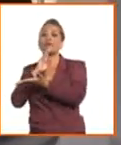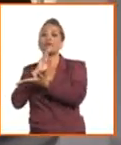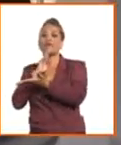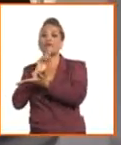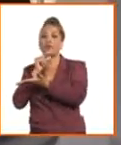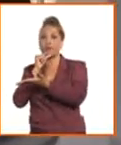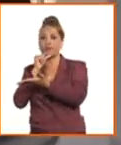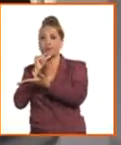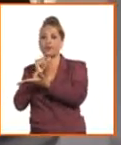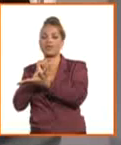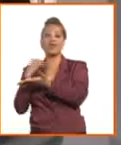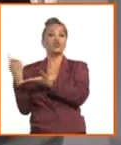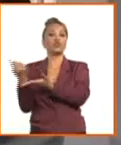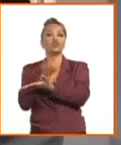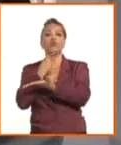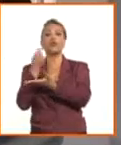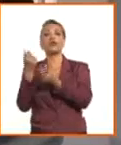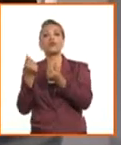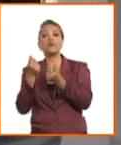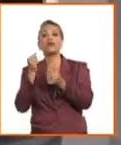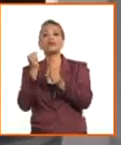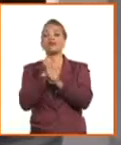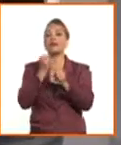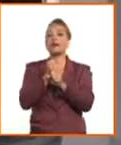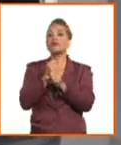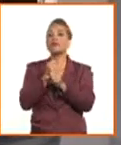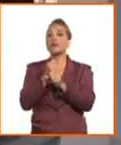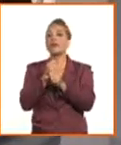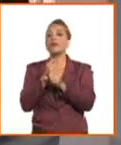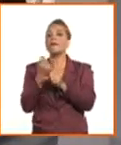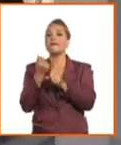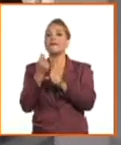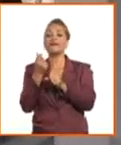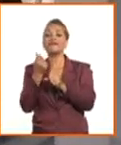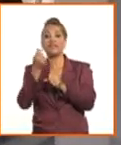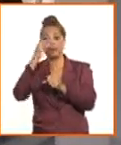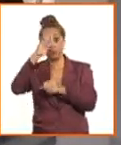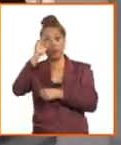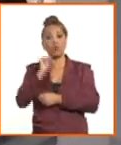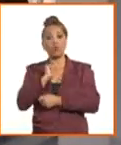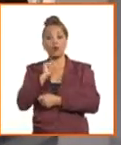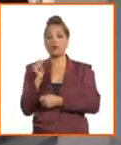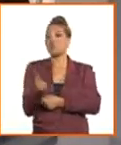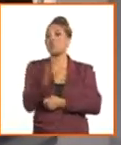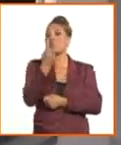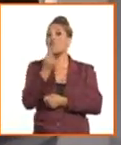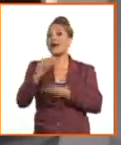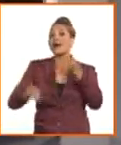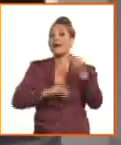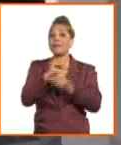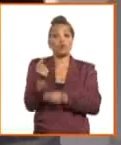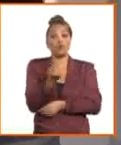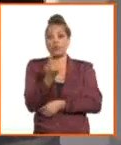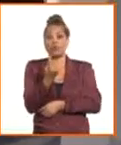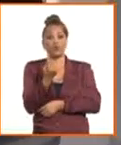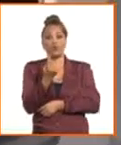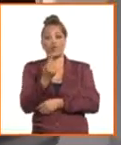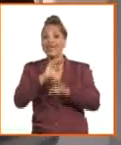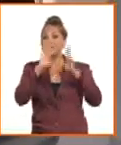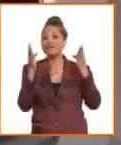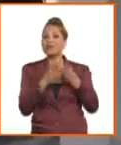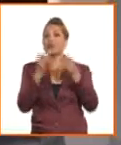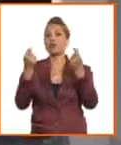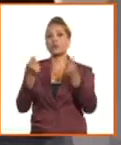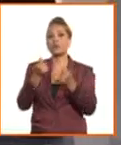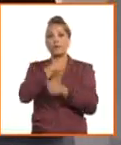economía trabajando en moneda nacional, un único tipo de cambio en toda la economía, tanto para la